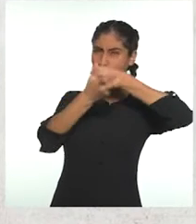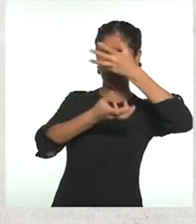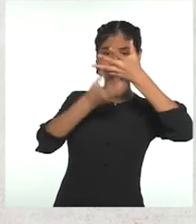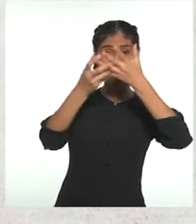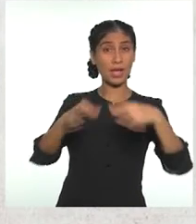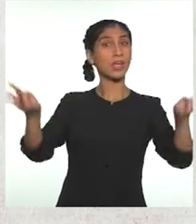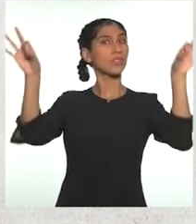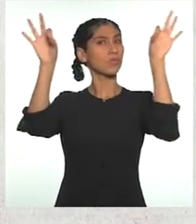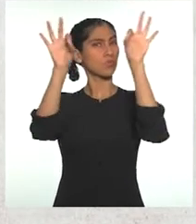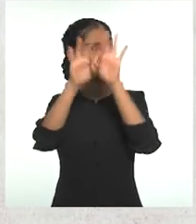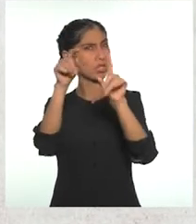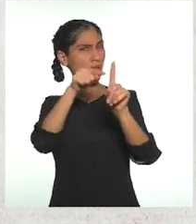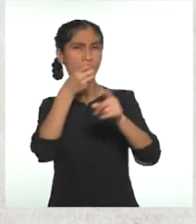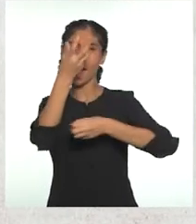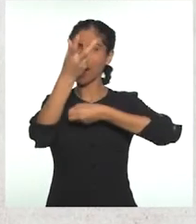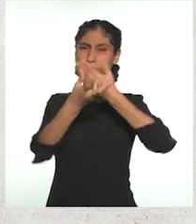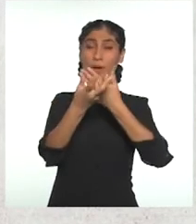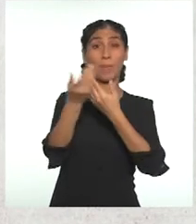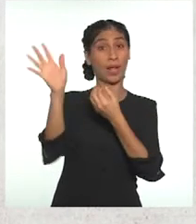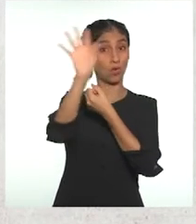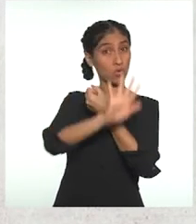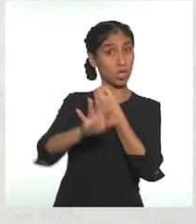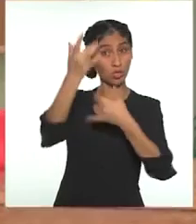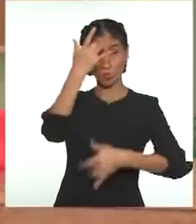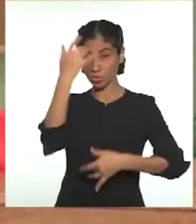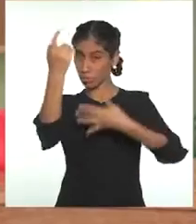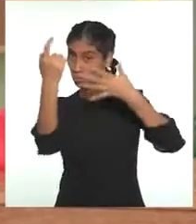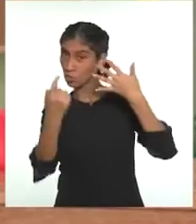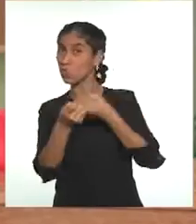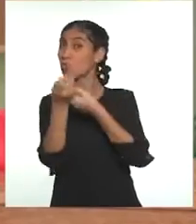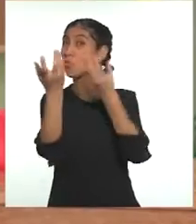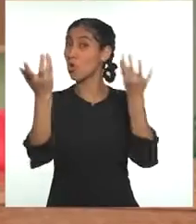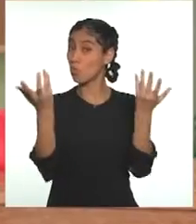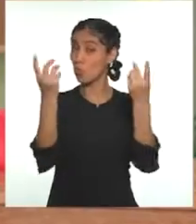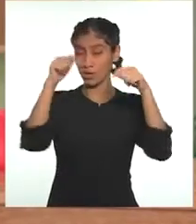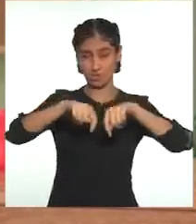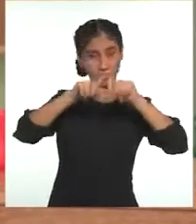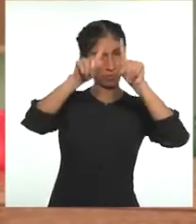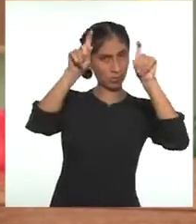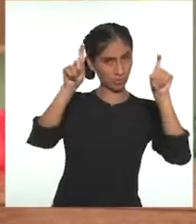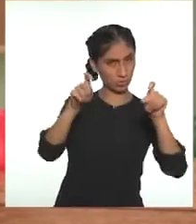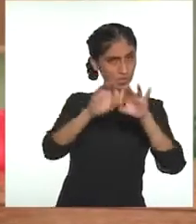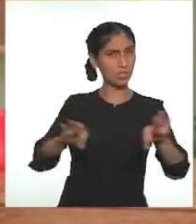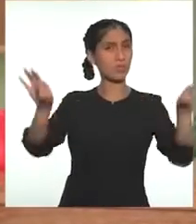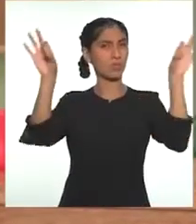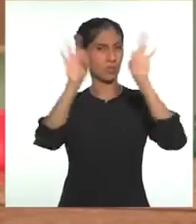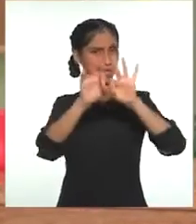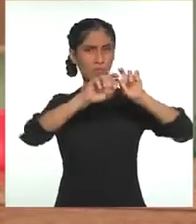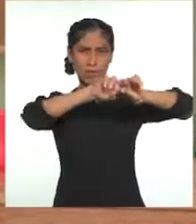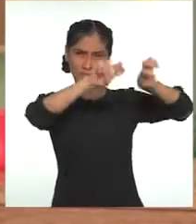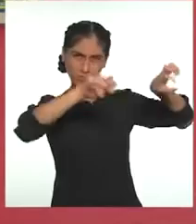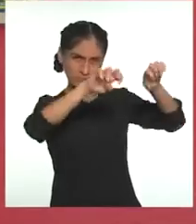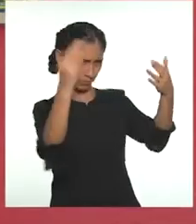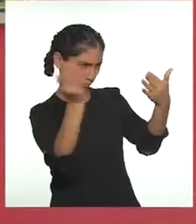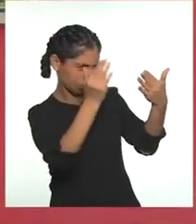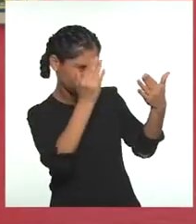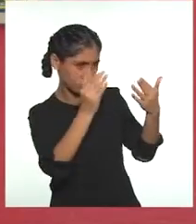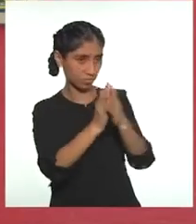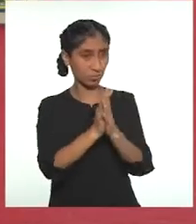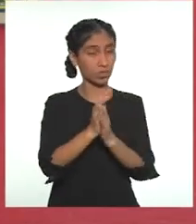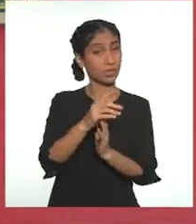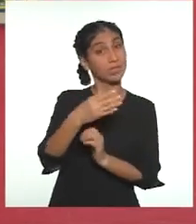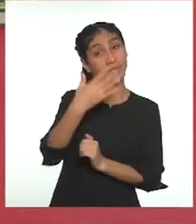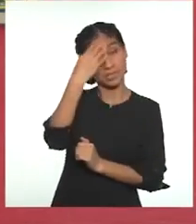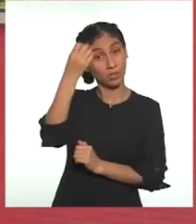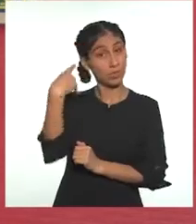la prevención ante la proliferación de la pandemia? Estas preguntas son para que las tengamos en cuenta mientras seguimos investigando.